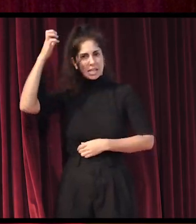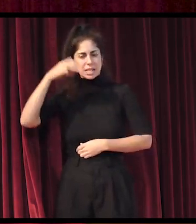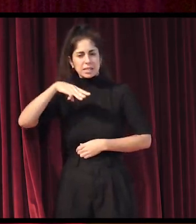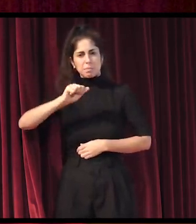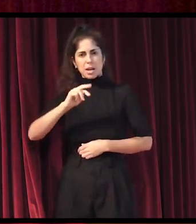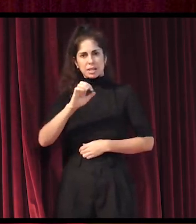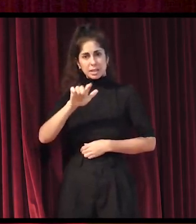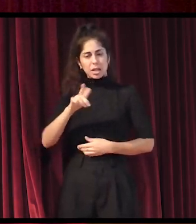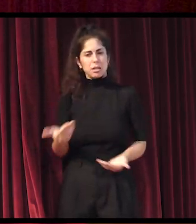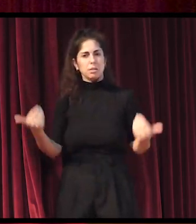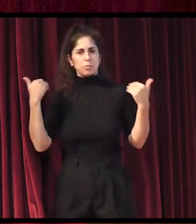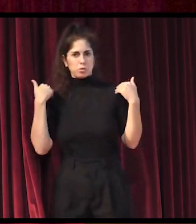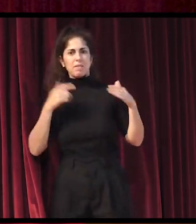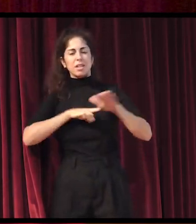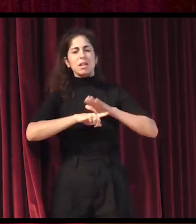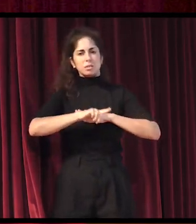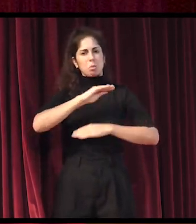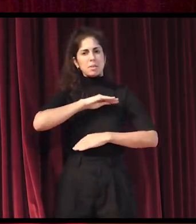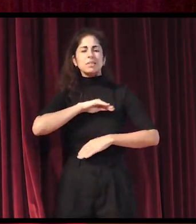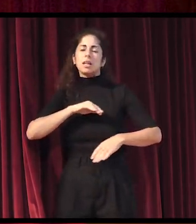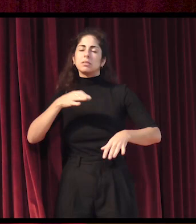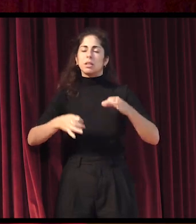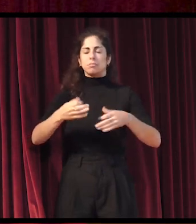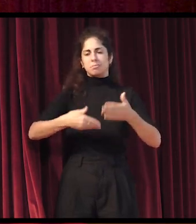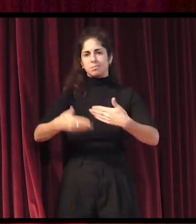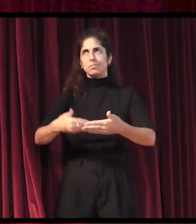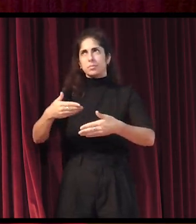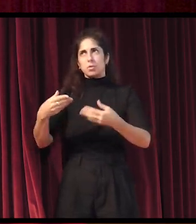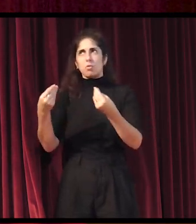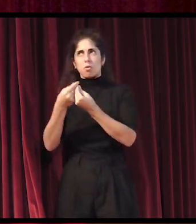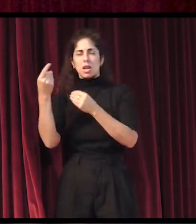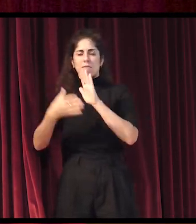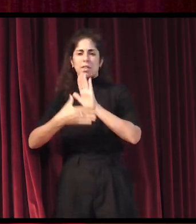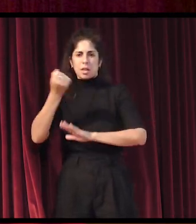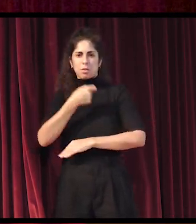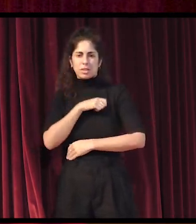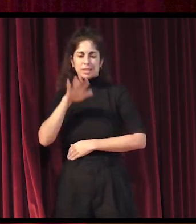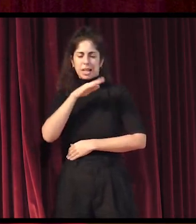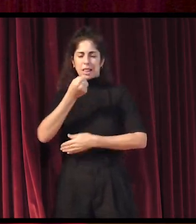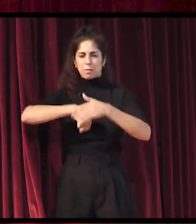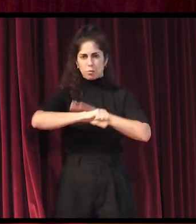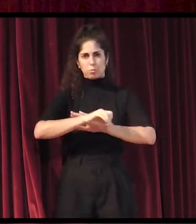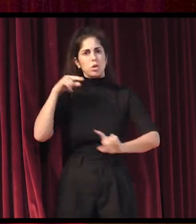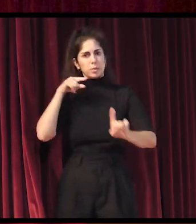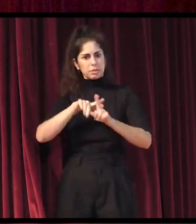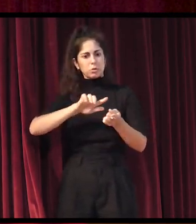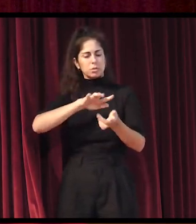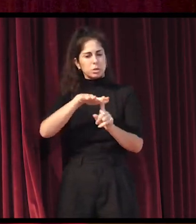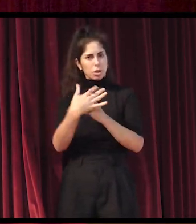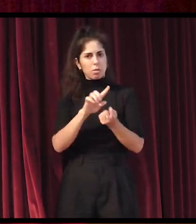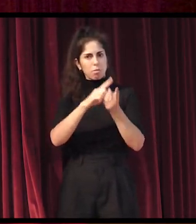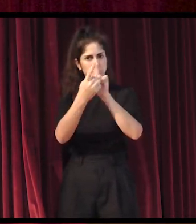desde las islas a la Real Federación Española de Fútbol para que esta regularización cambiara, por el interés de los menores y porque ella